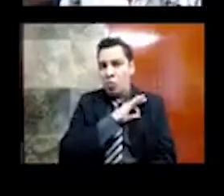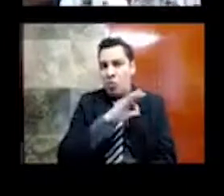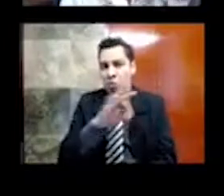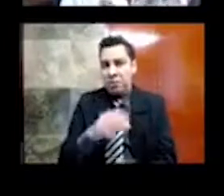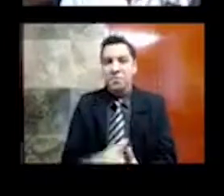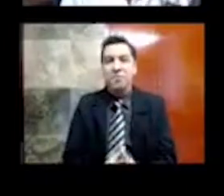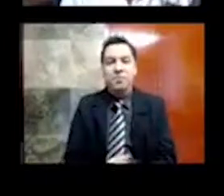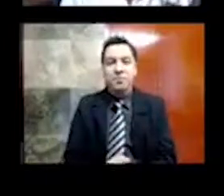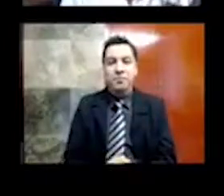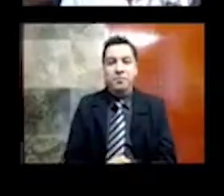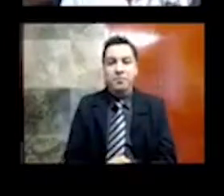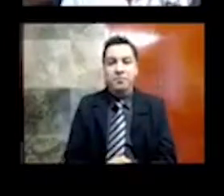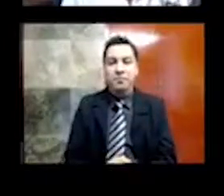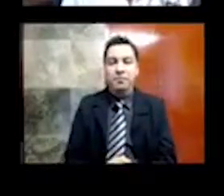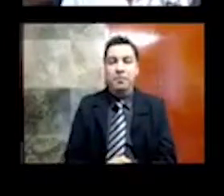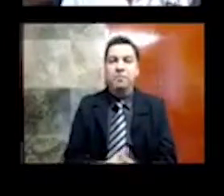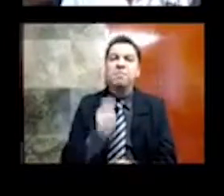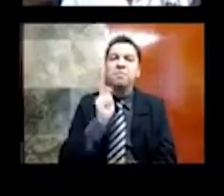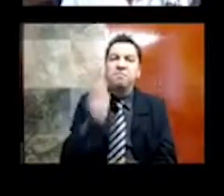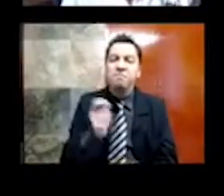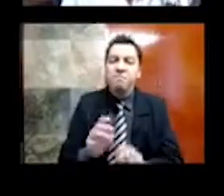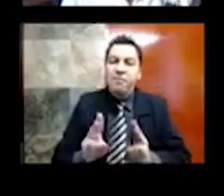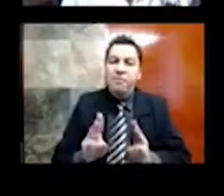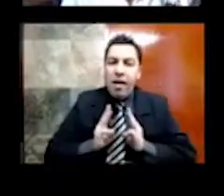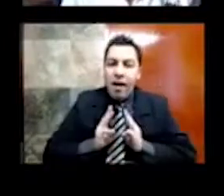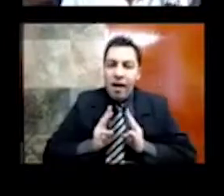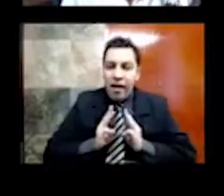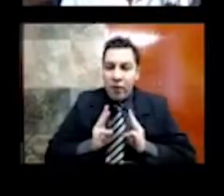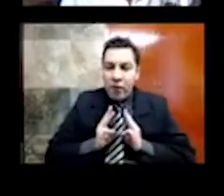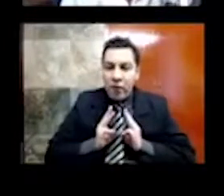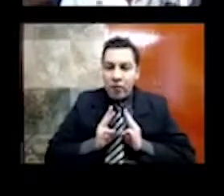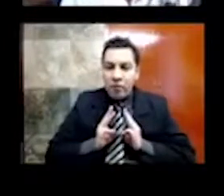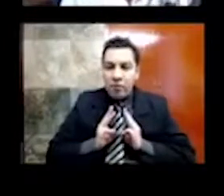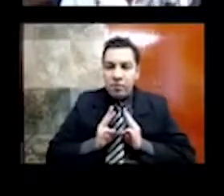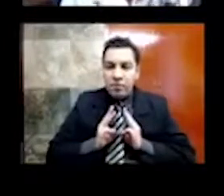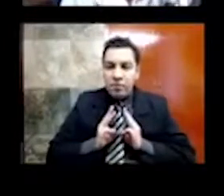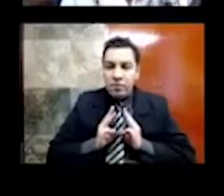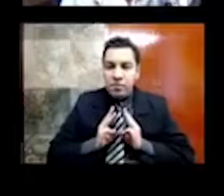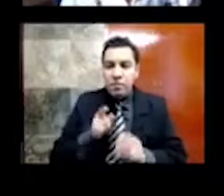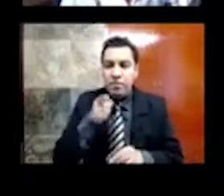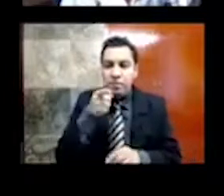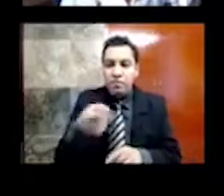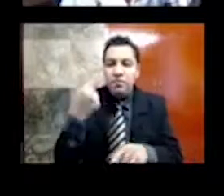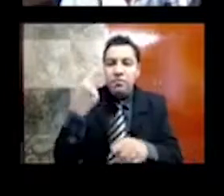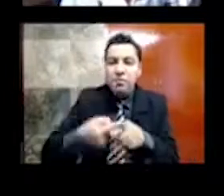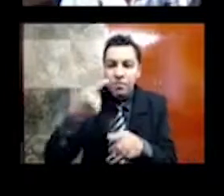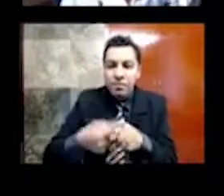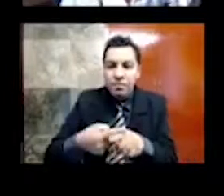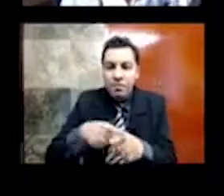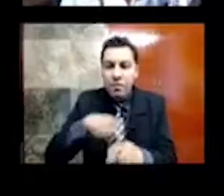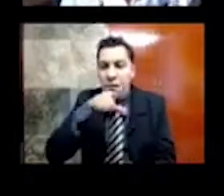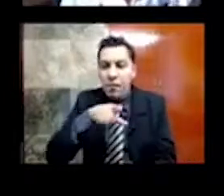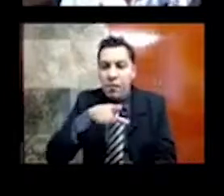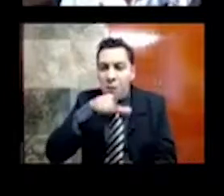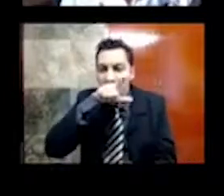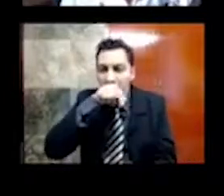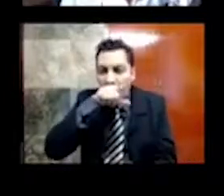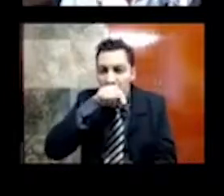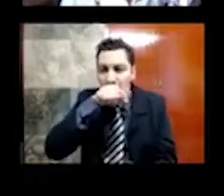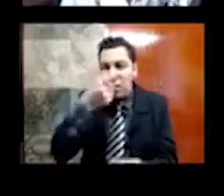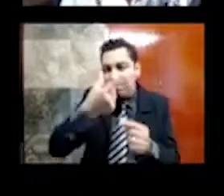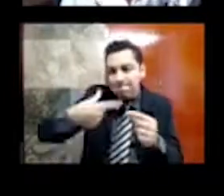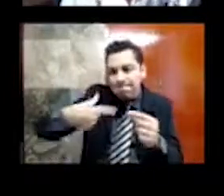Son guerreros, pero no les queda otra, son guerreros. La garza es el símbolo de Tizatlán,